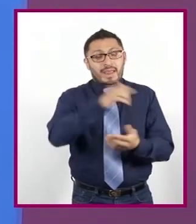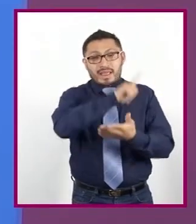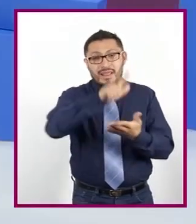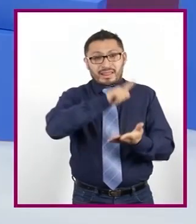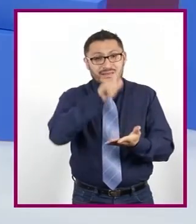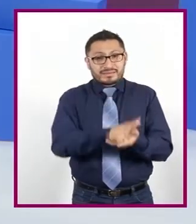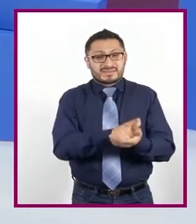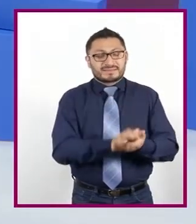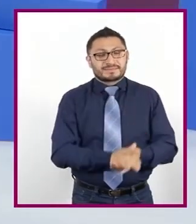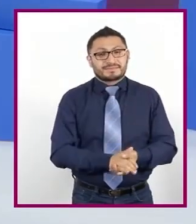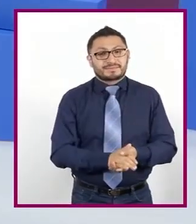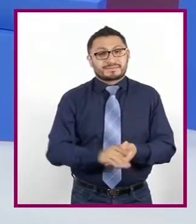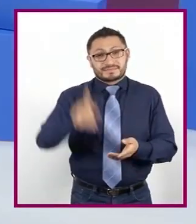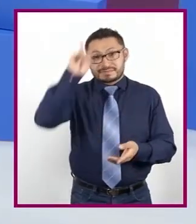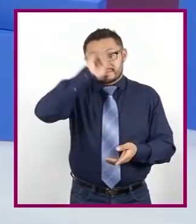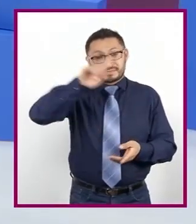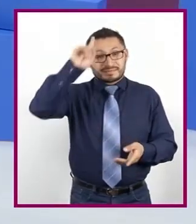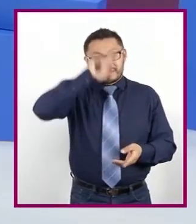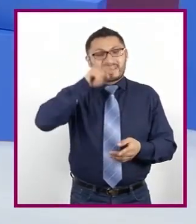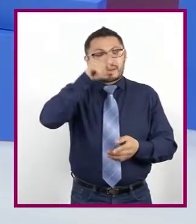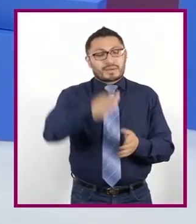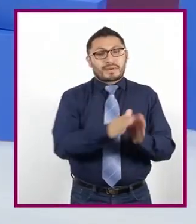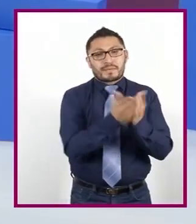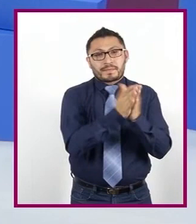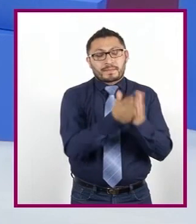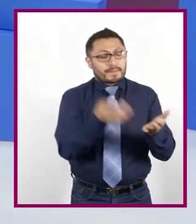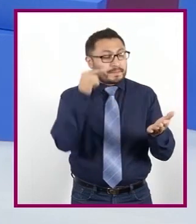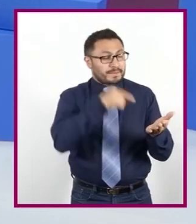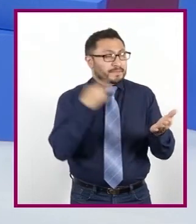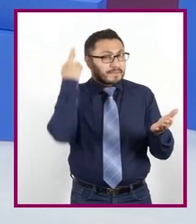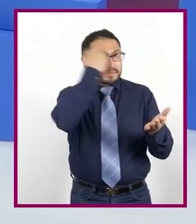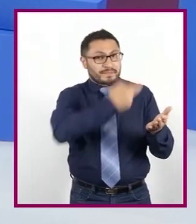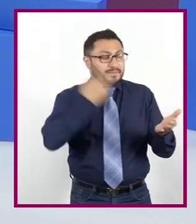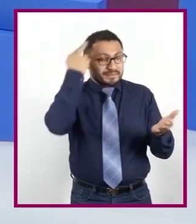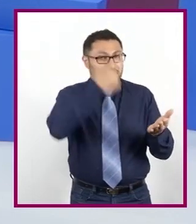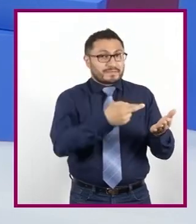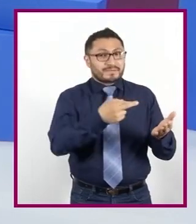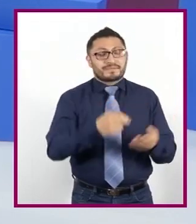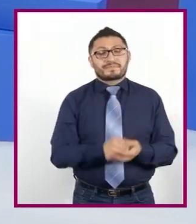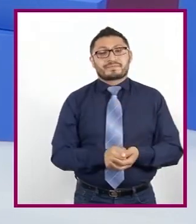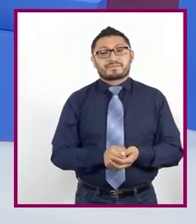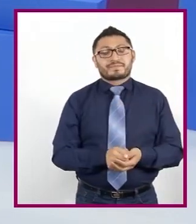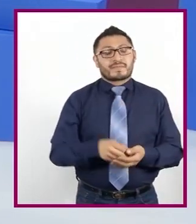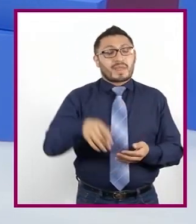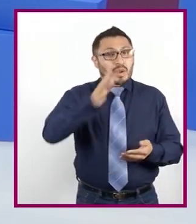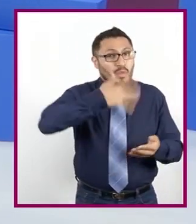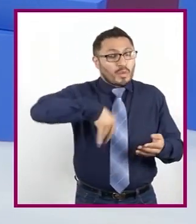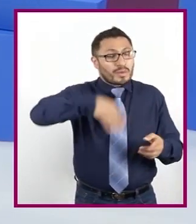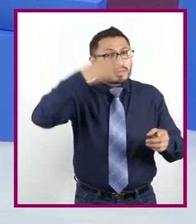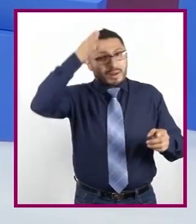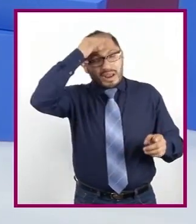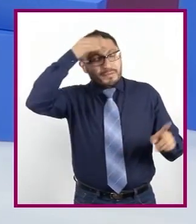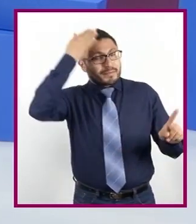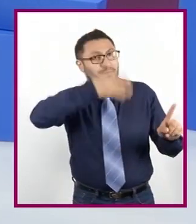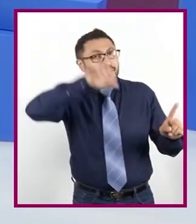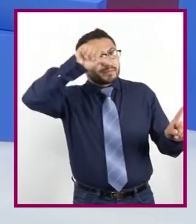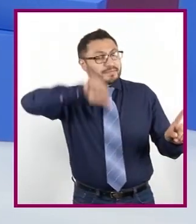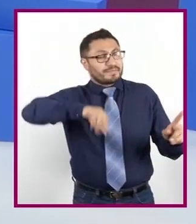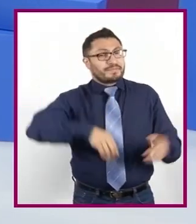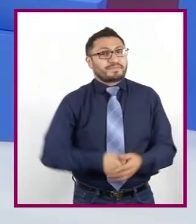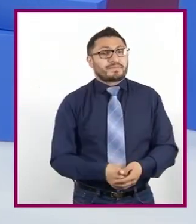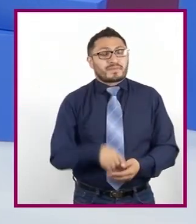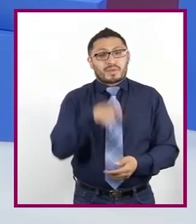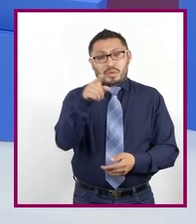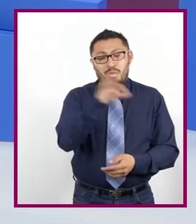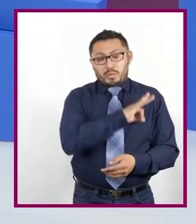legales. Les recomiendo ir a su libro de texto de Lengua Materna 2 y buscar el aprendizaje esperado.